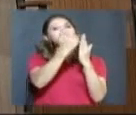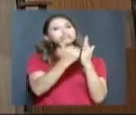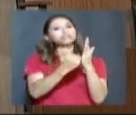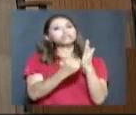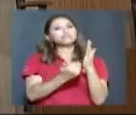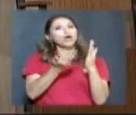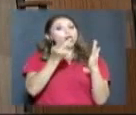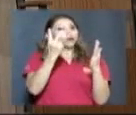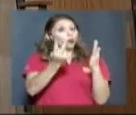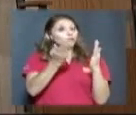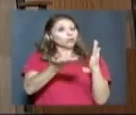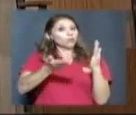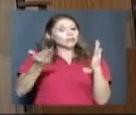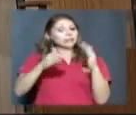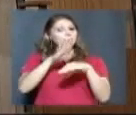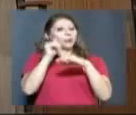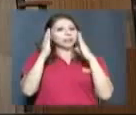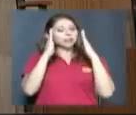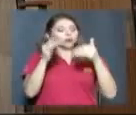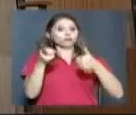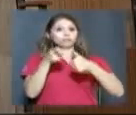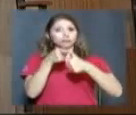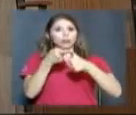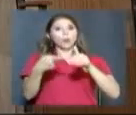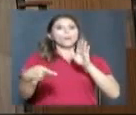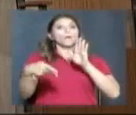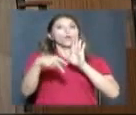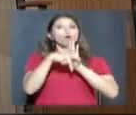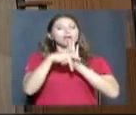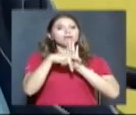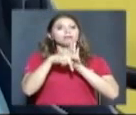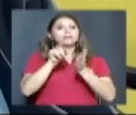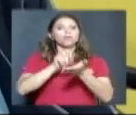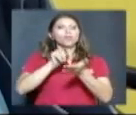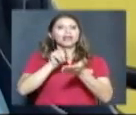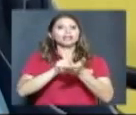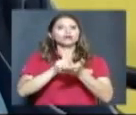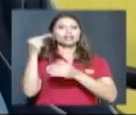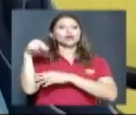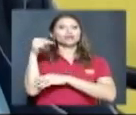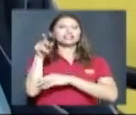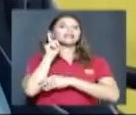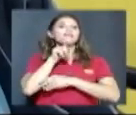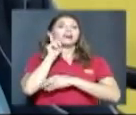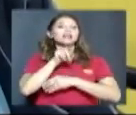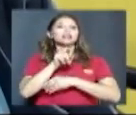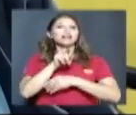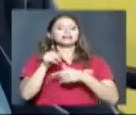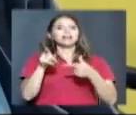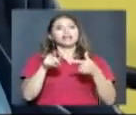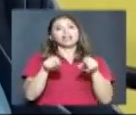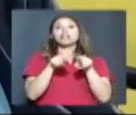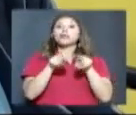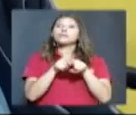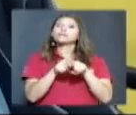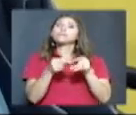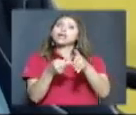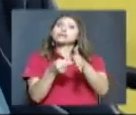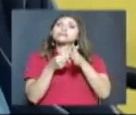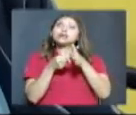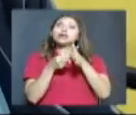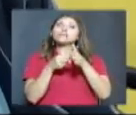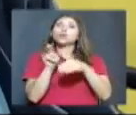atención. Prohíbe la publicación de noticias falsas y exhibe el uso de un lenguaje, en este caso, de acuerdo a las buenas